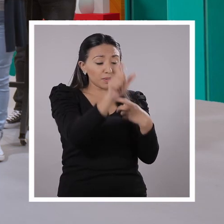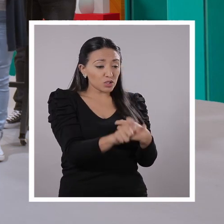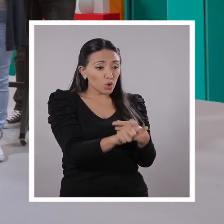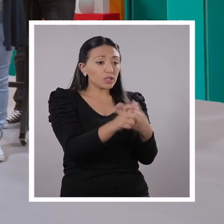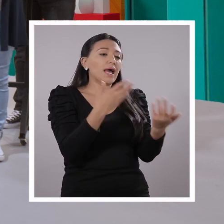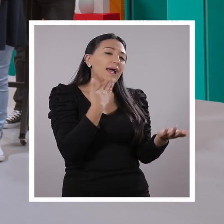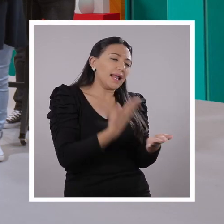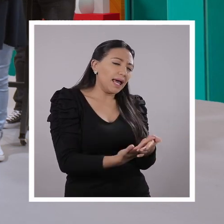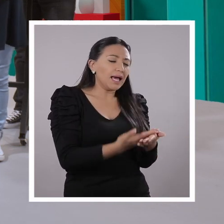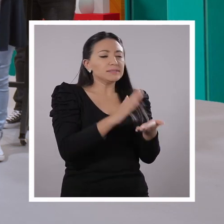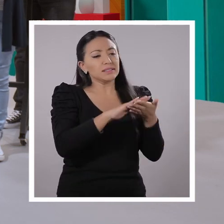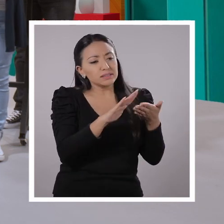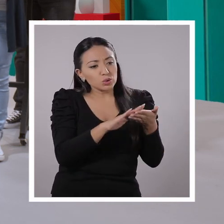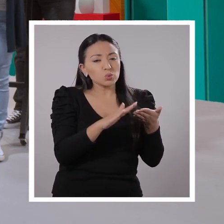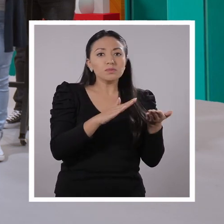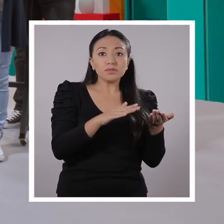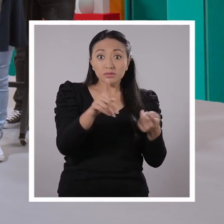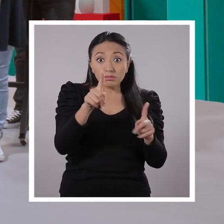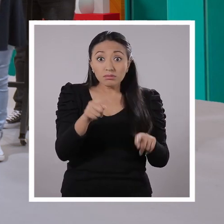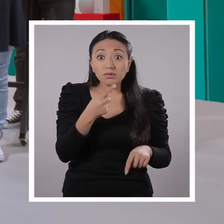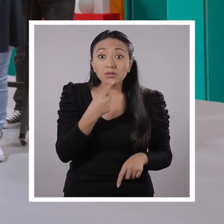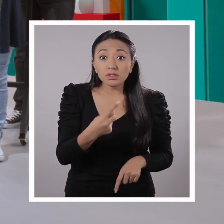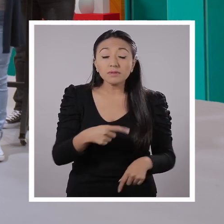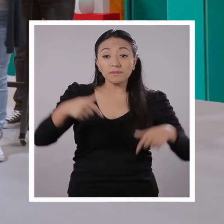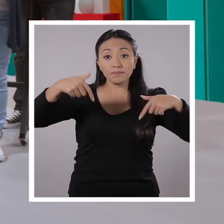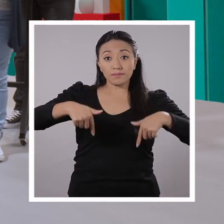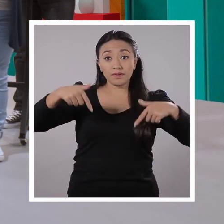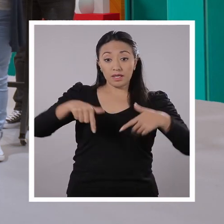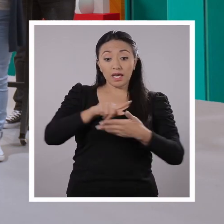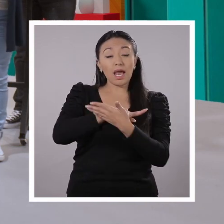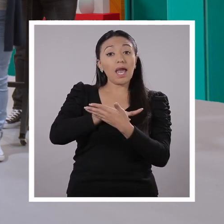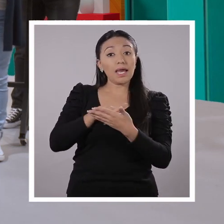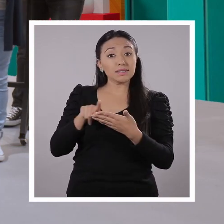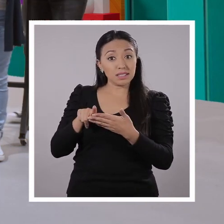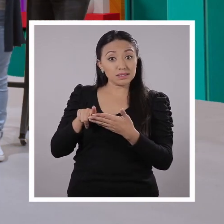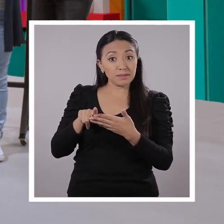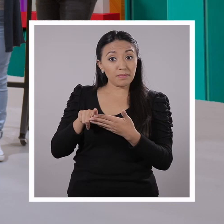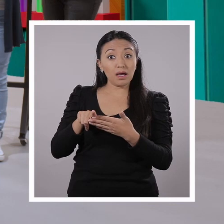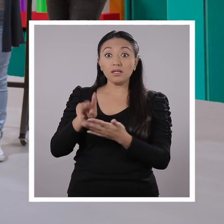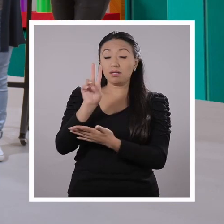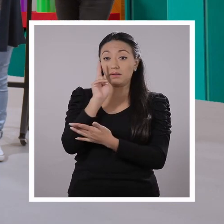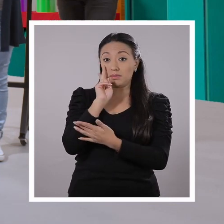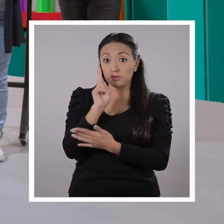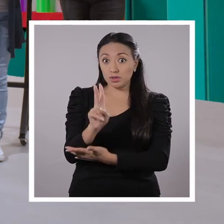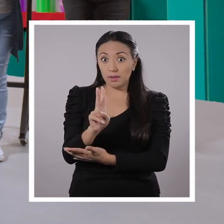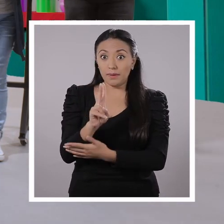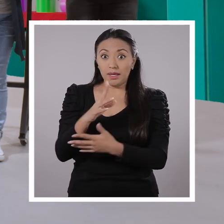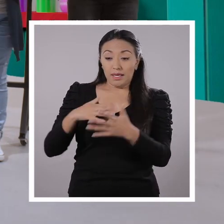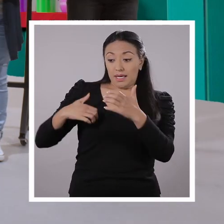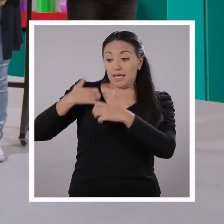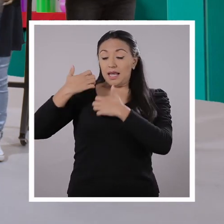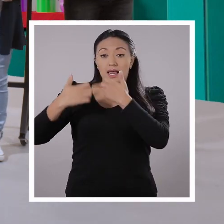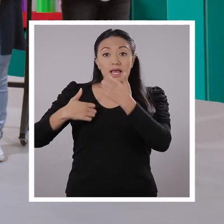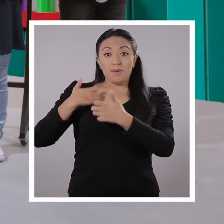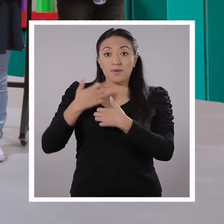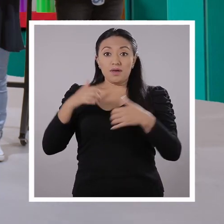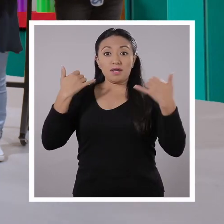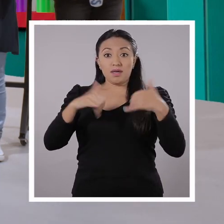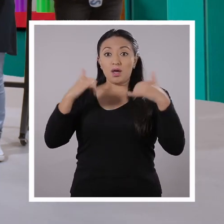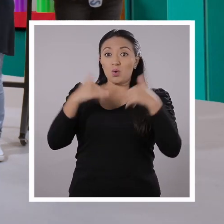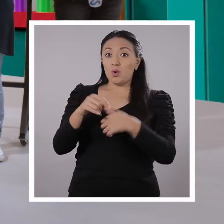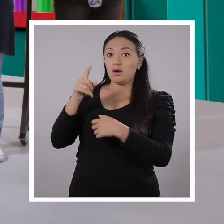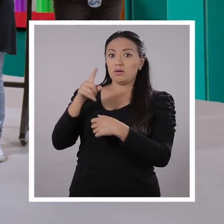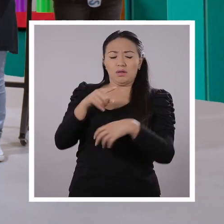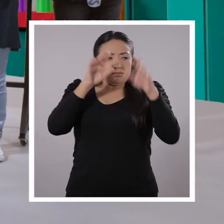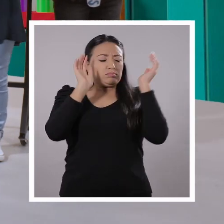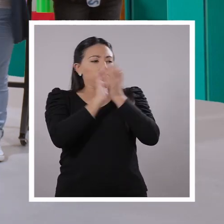ven una persona importante para ustedes? Sí, recuerden que esta semana vamos a atrapar las emociones y ahora vamos a